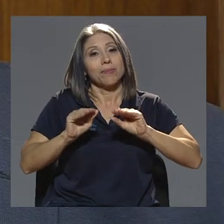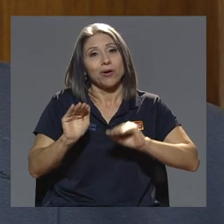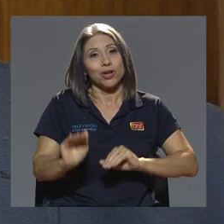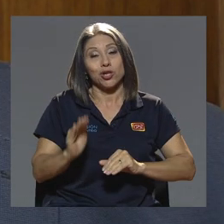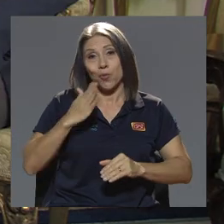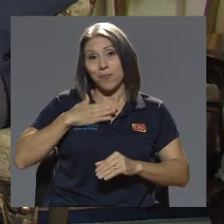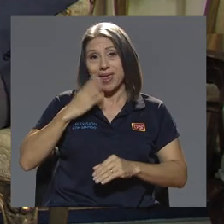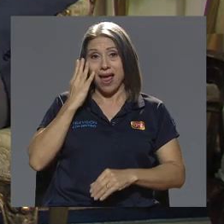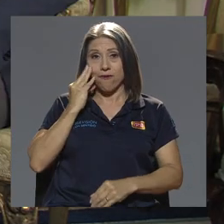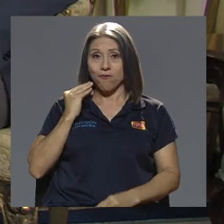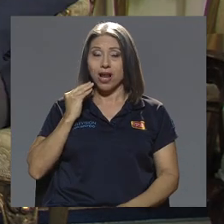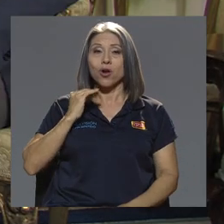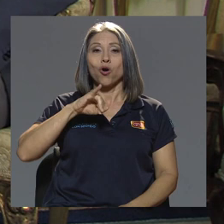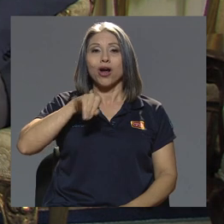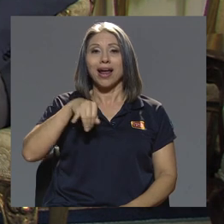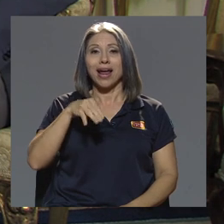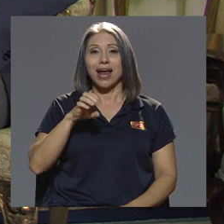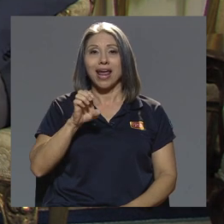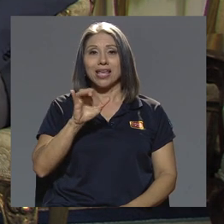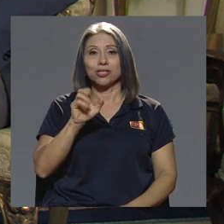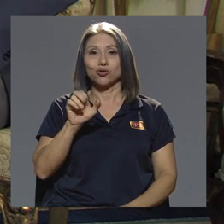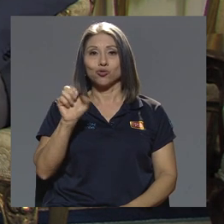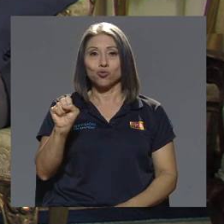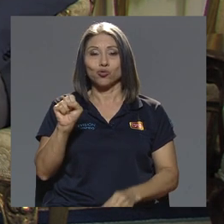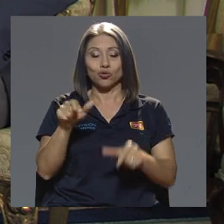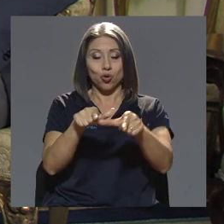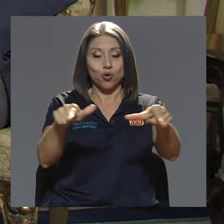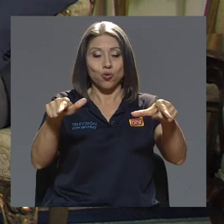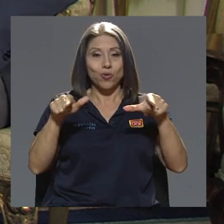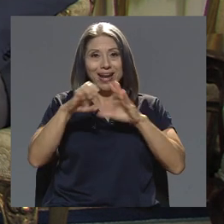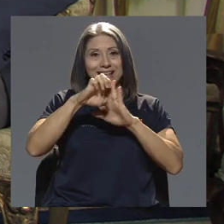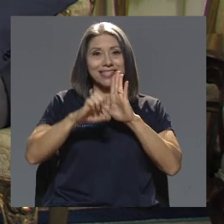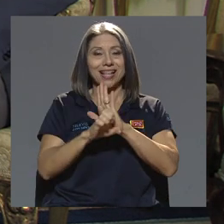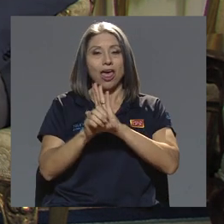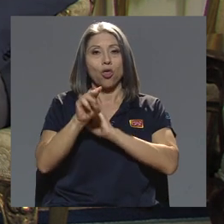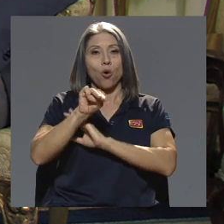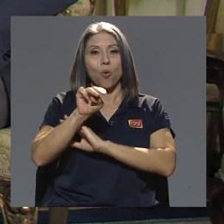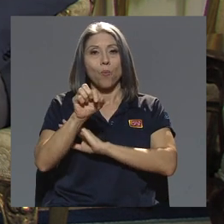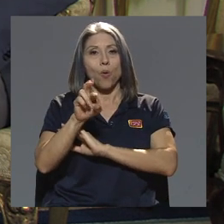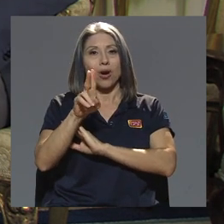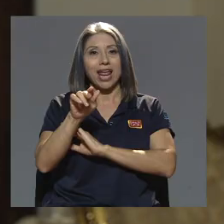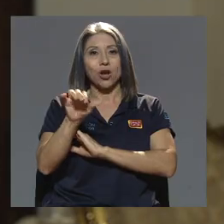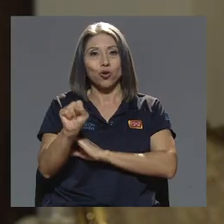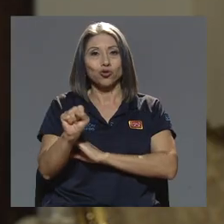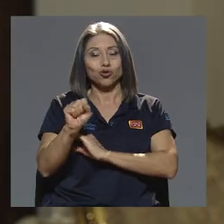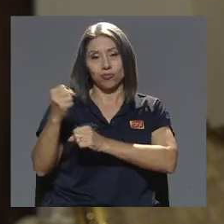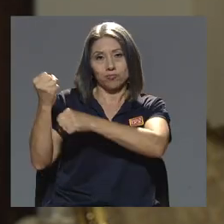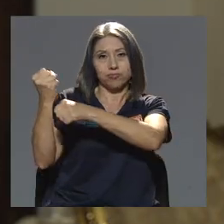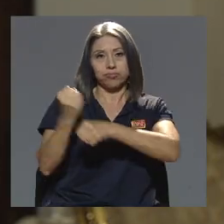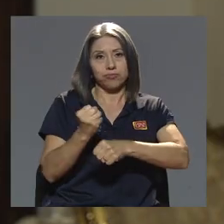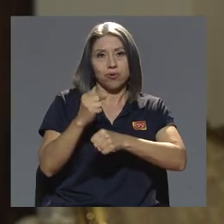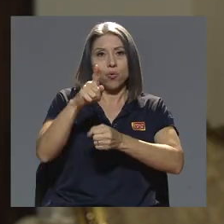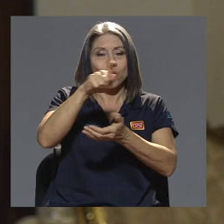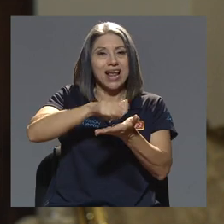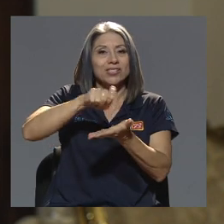Jesús formó en el estado de Morelos una escuela de oficios, que era